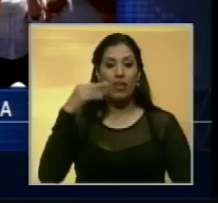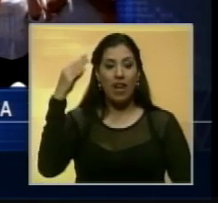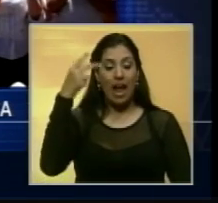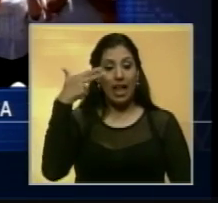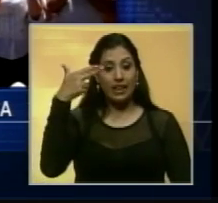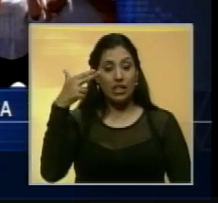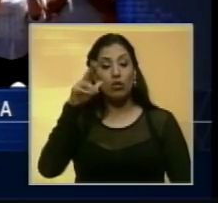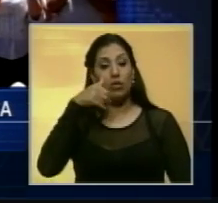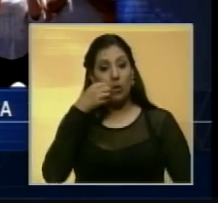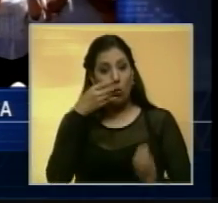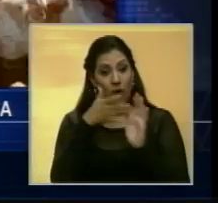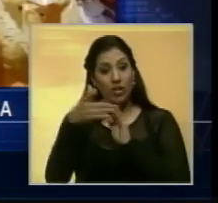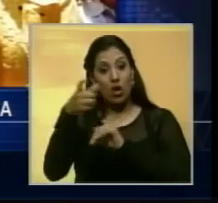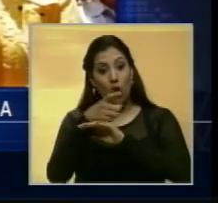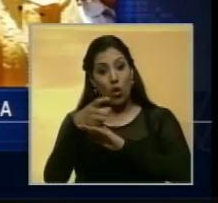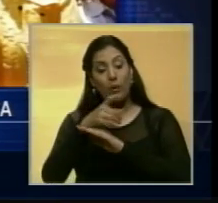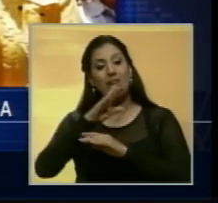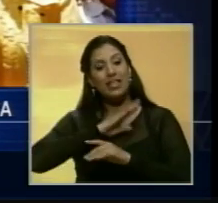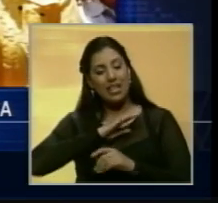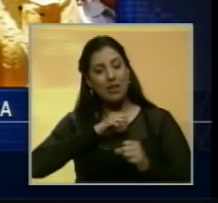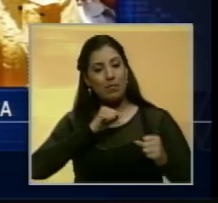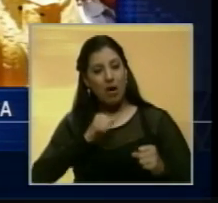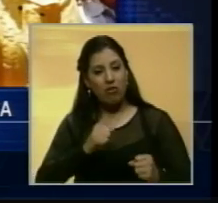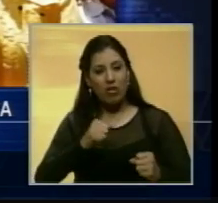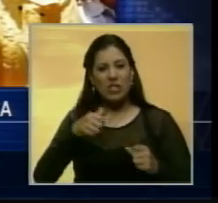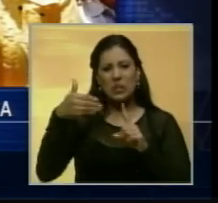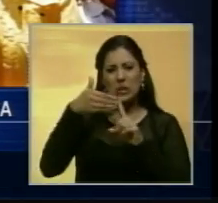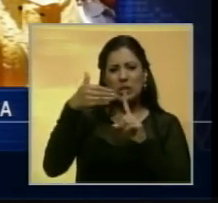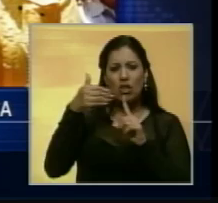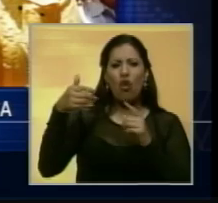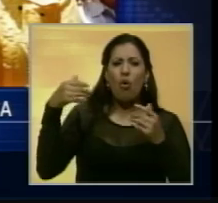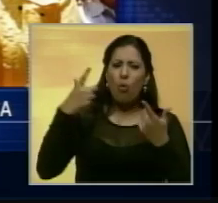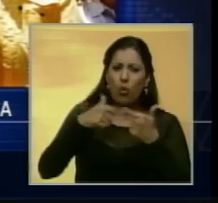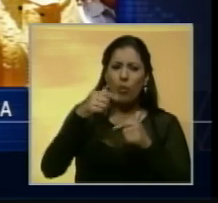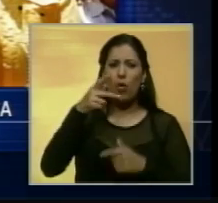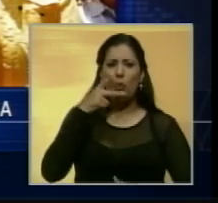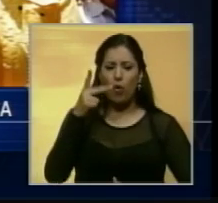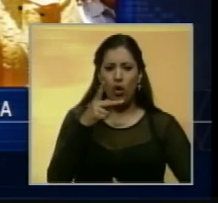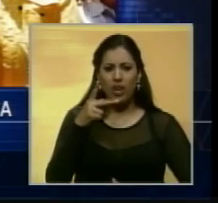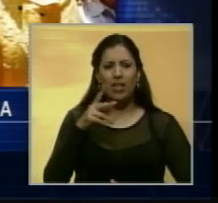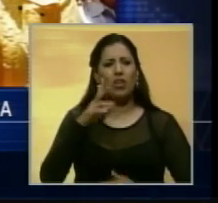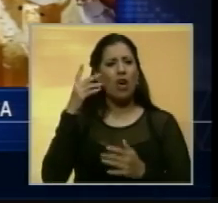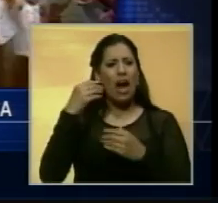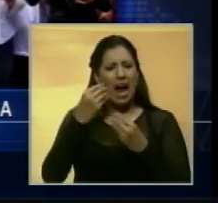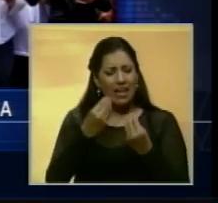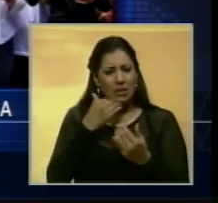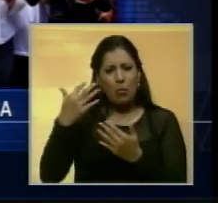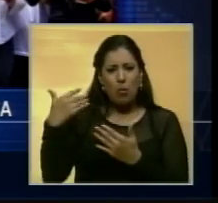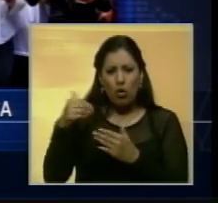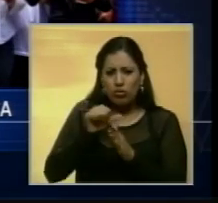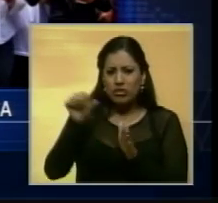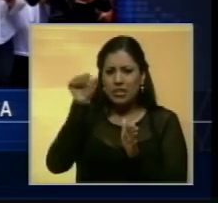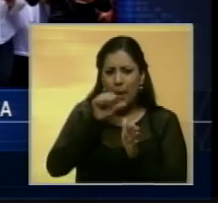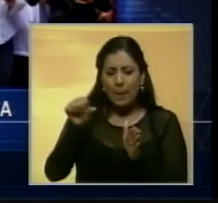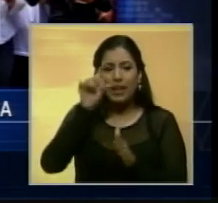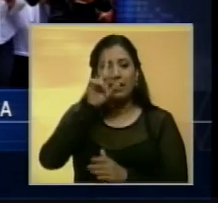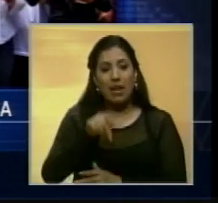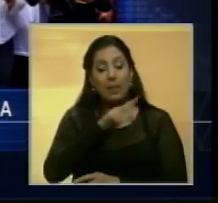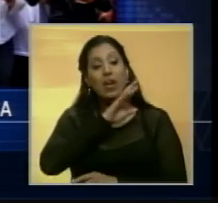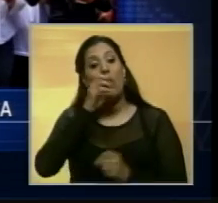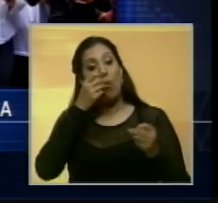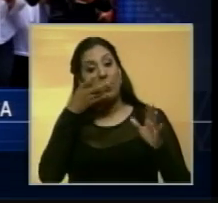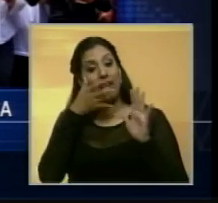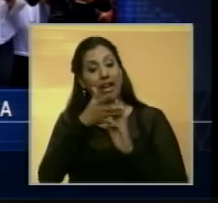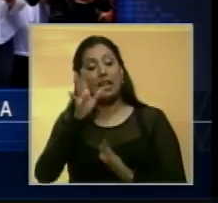Hatillo. Aseguró que el gobierno ha intensificado la persecución contra dirigentes políticos durante las recientes semanas y en este sentido